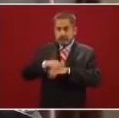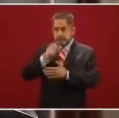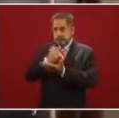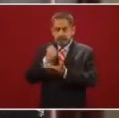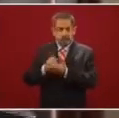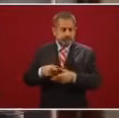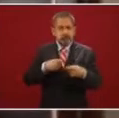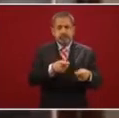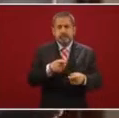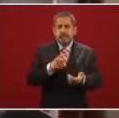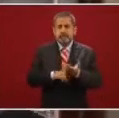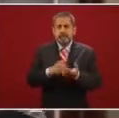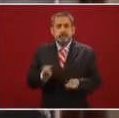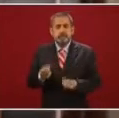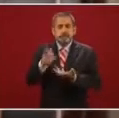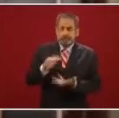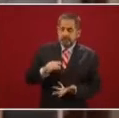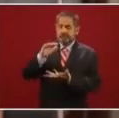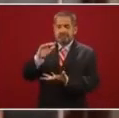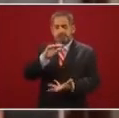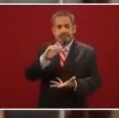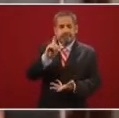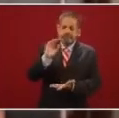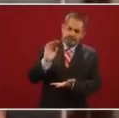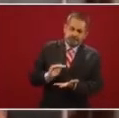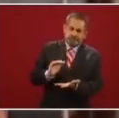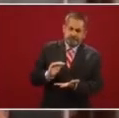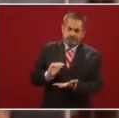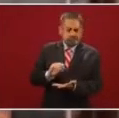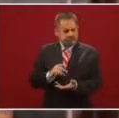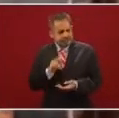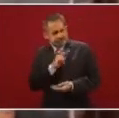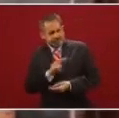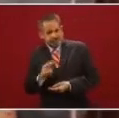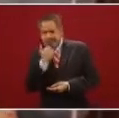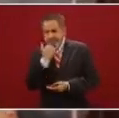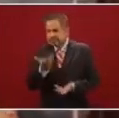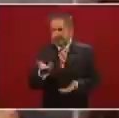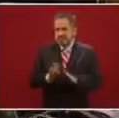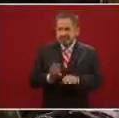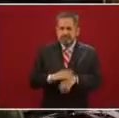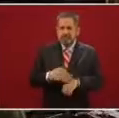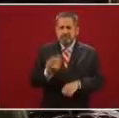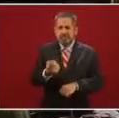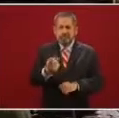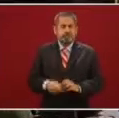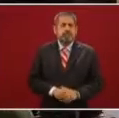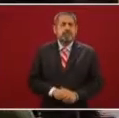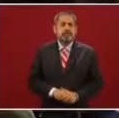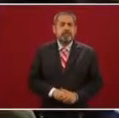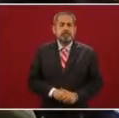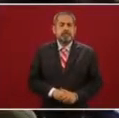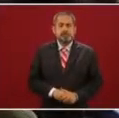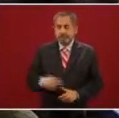precios, perdón, no de precios, de cantidades de agua mucho más bajos de lo que la percepción social tiene? Gracias. Sí, muchas gracias